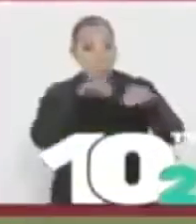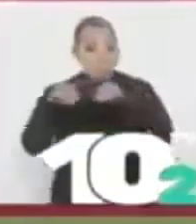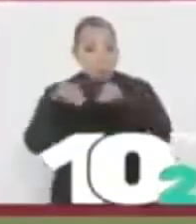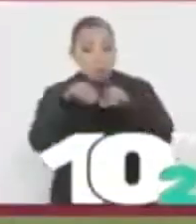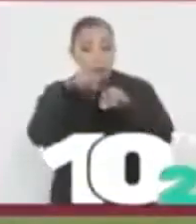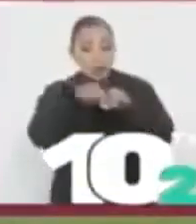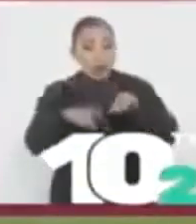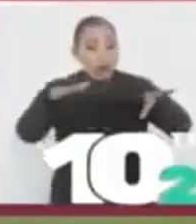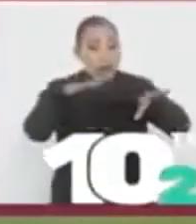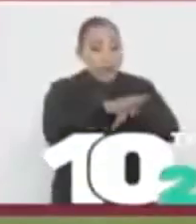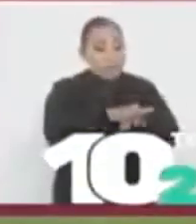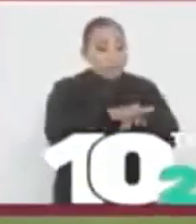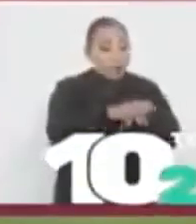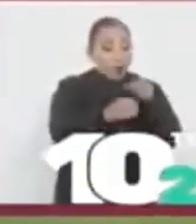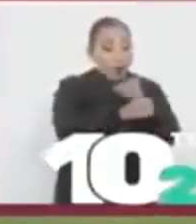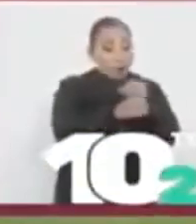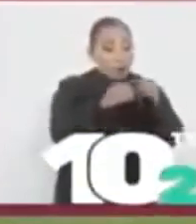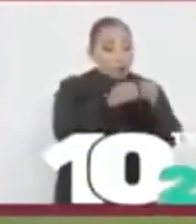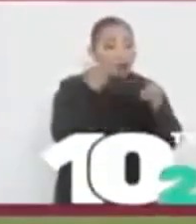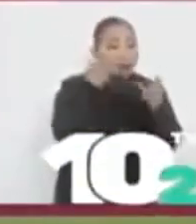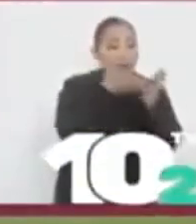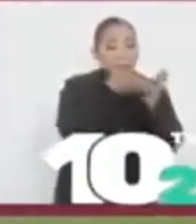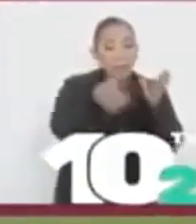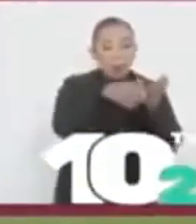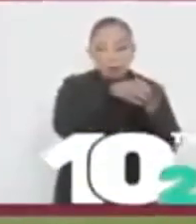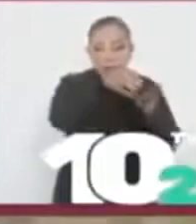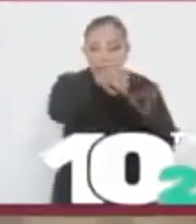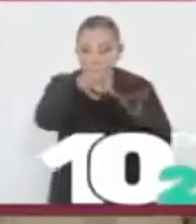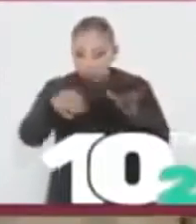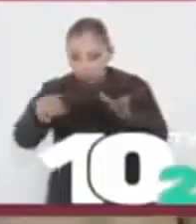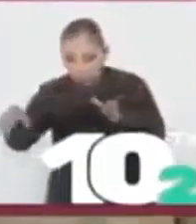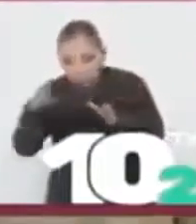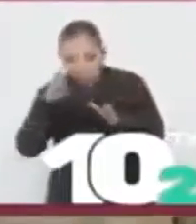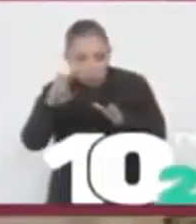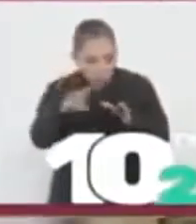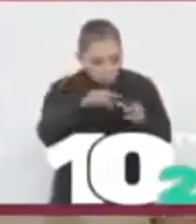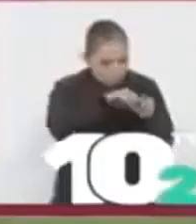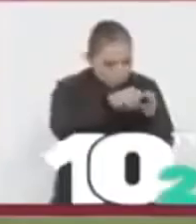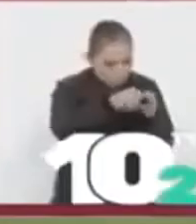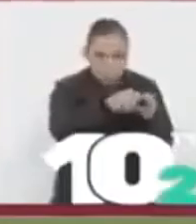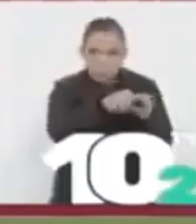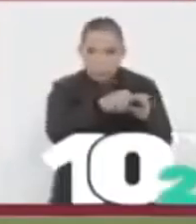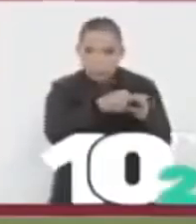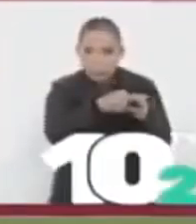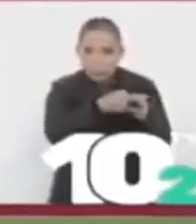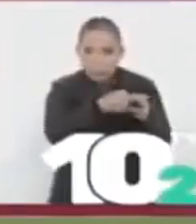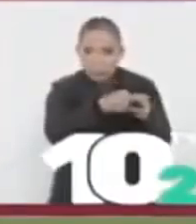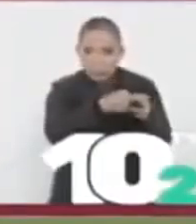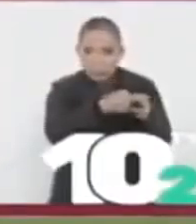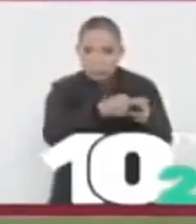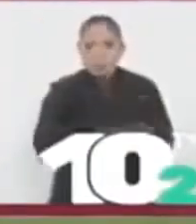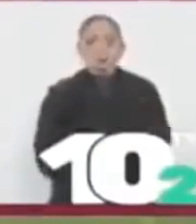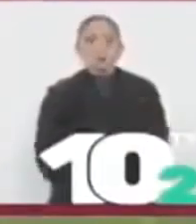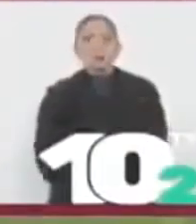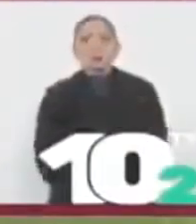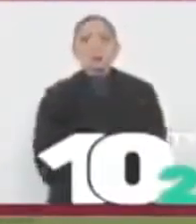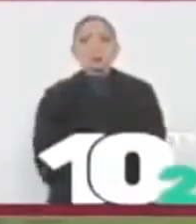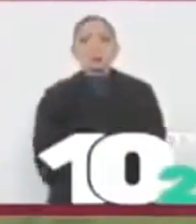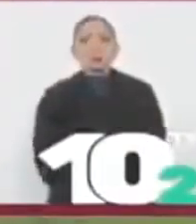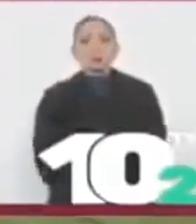El movimiento es el cambio de posición de un cuerpo a lo largo del tiempo respecto a un sistema de referencia.